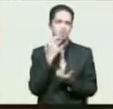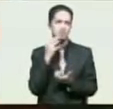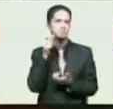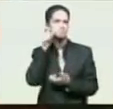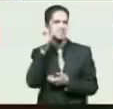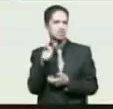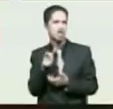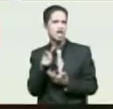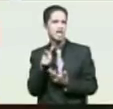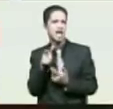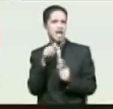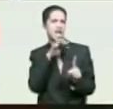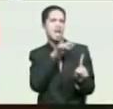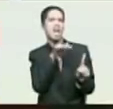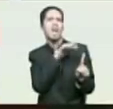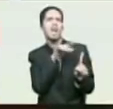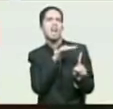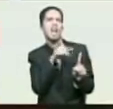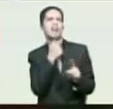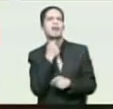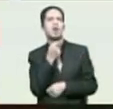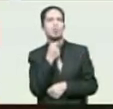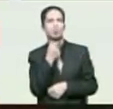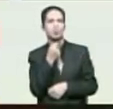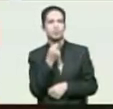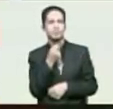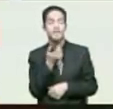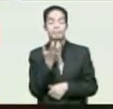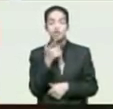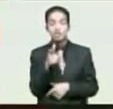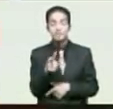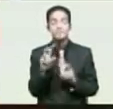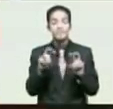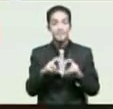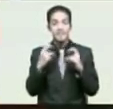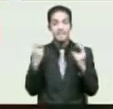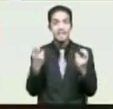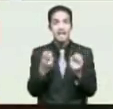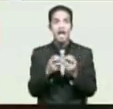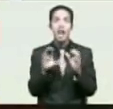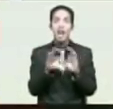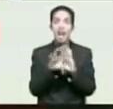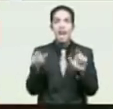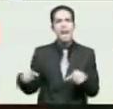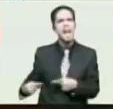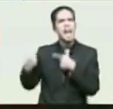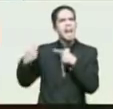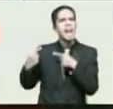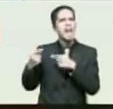dar casquillo. No es la Asamblea Nacional Constituyente un espacio para confrontar al gobierno, no.